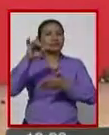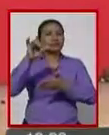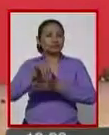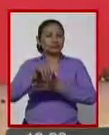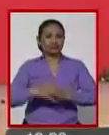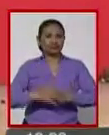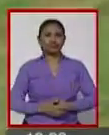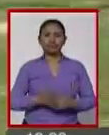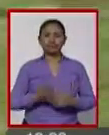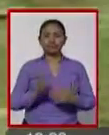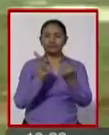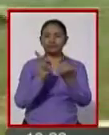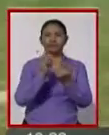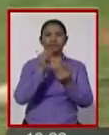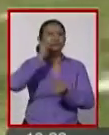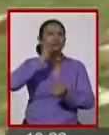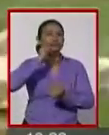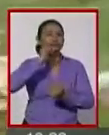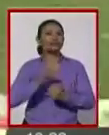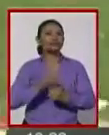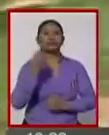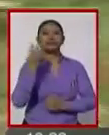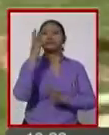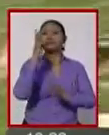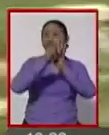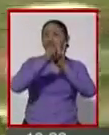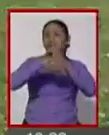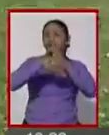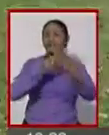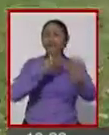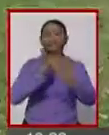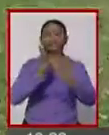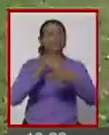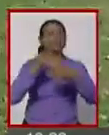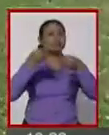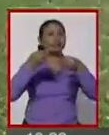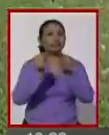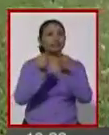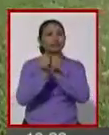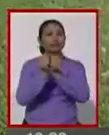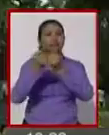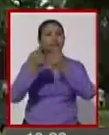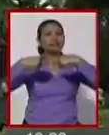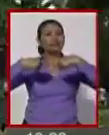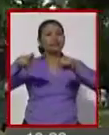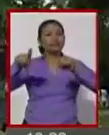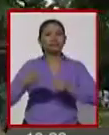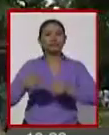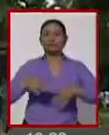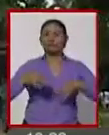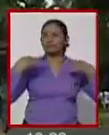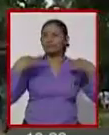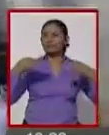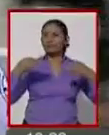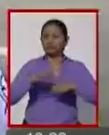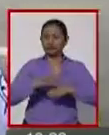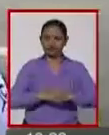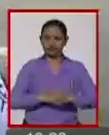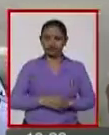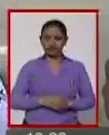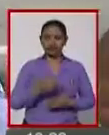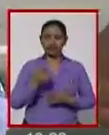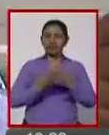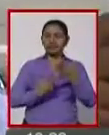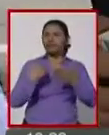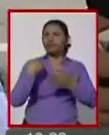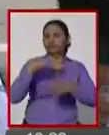Mayo, donde conoció a una mujer y en 4 horas de conversación decidieron salir del boliche y llevar al menor a un parque de diversiones. ¿Qué características